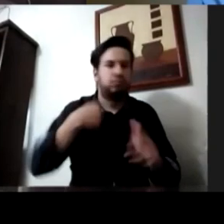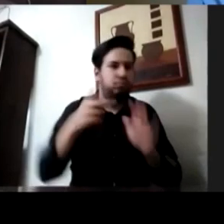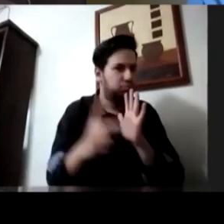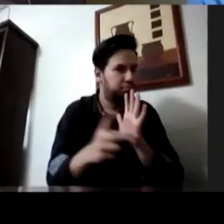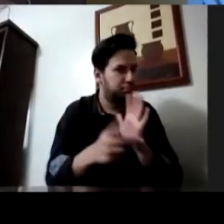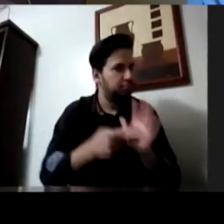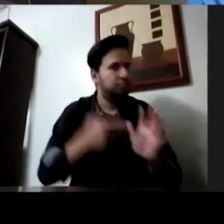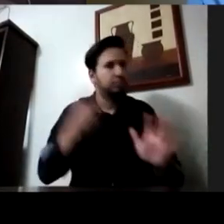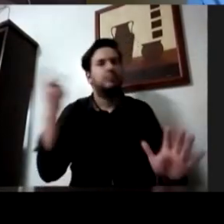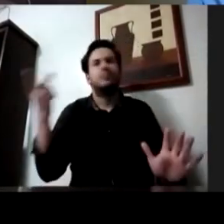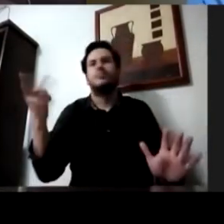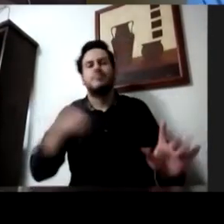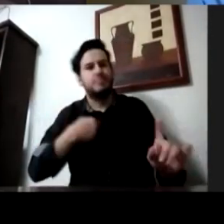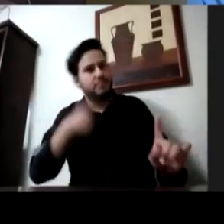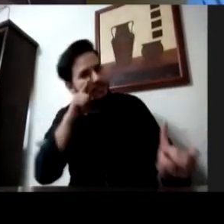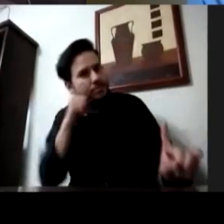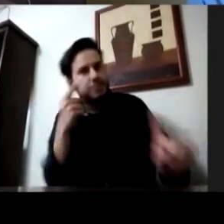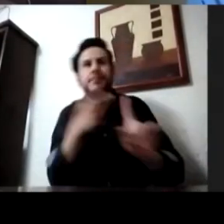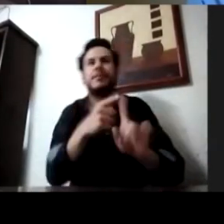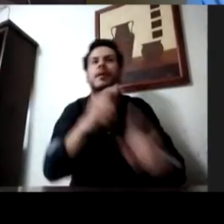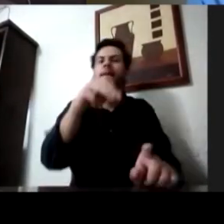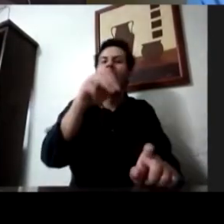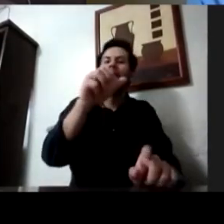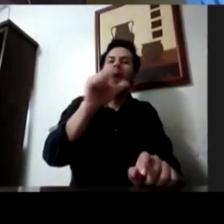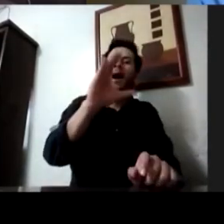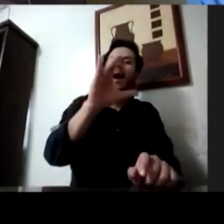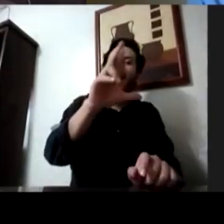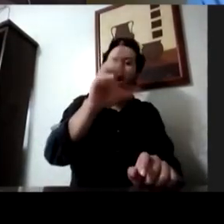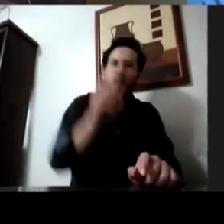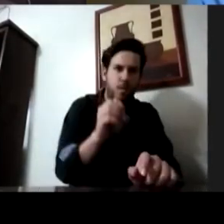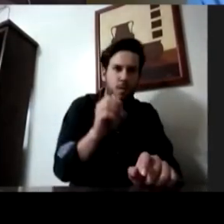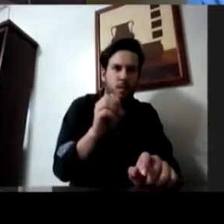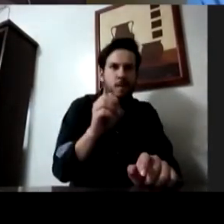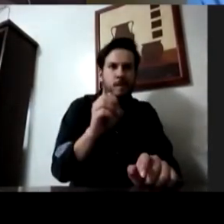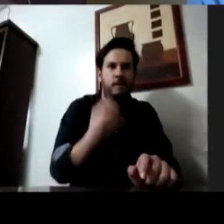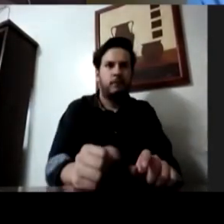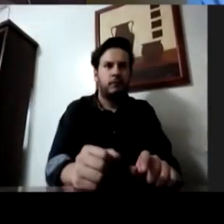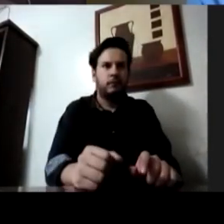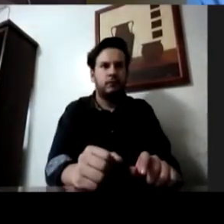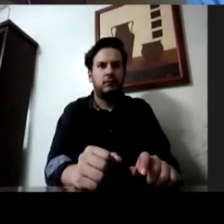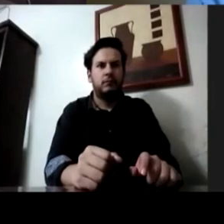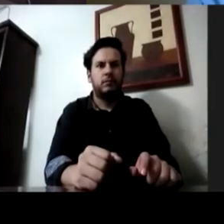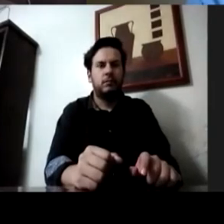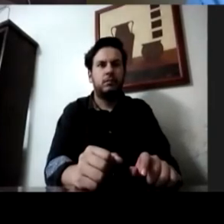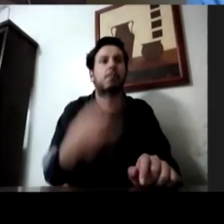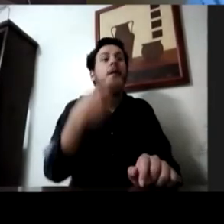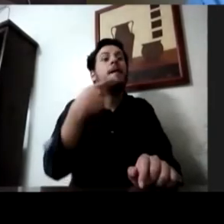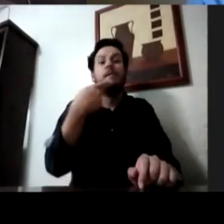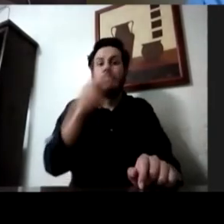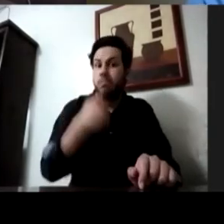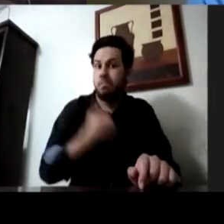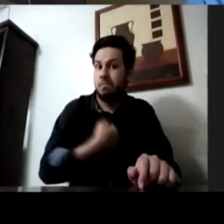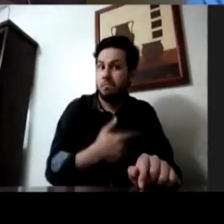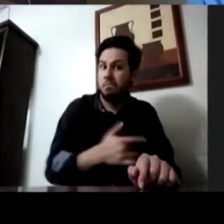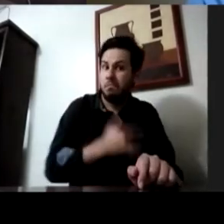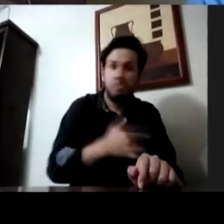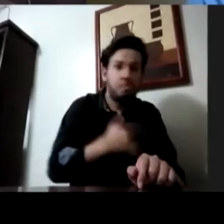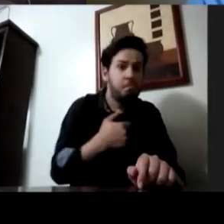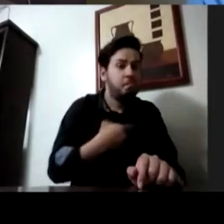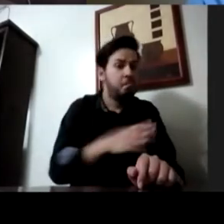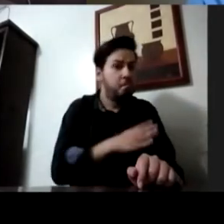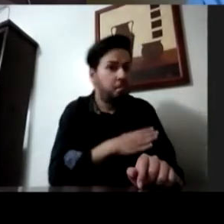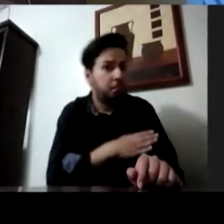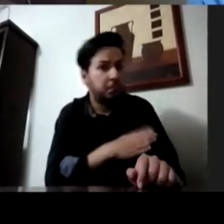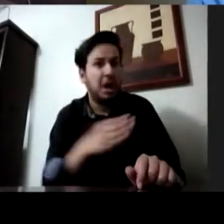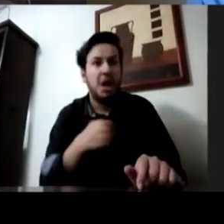primero desde lo macro. Hace un momento hiciste referencia a la política pública. Jesús también